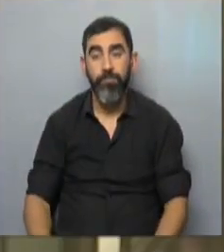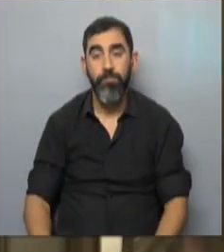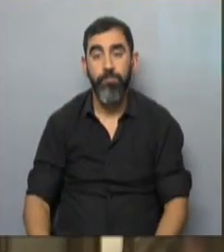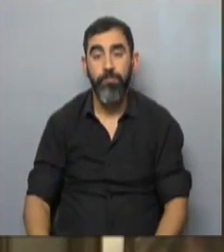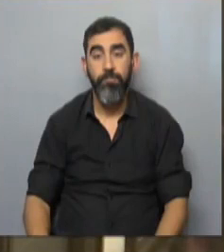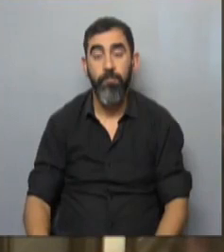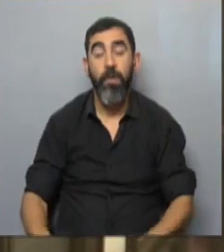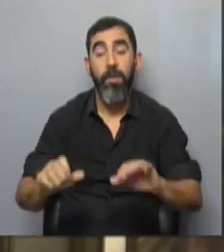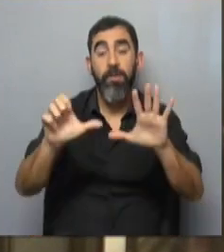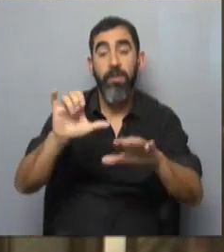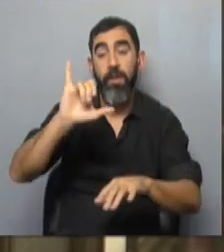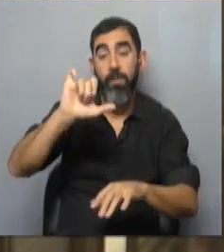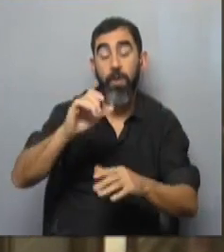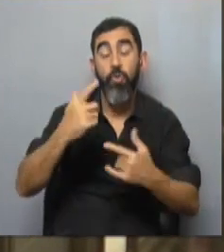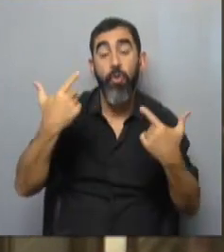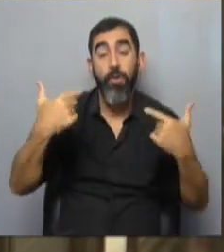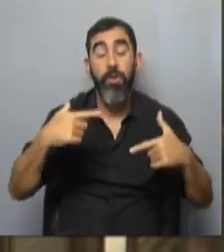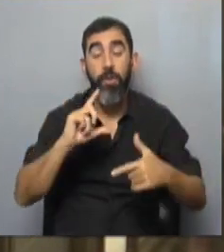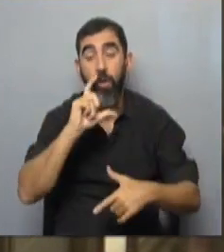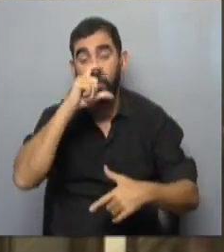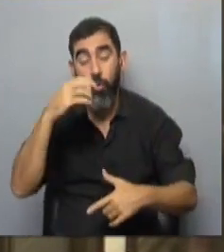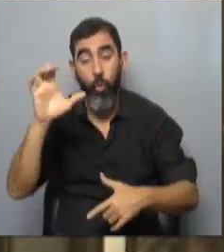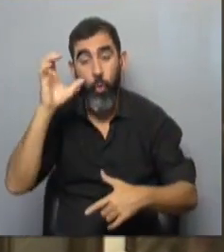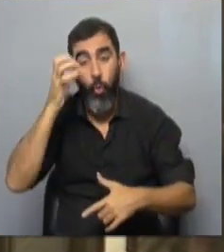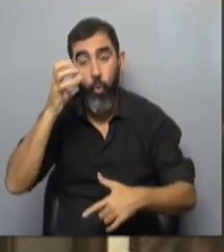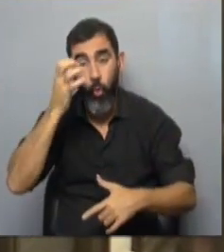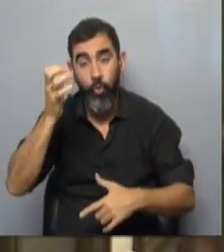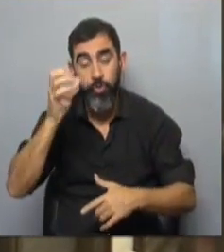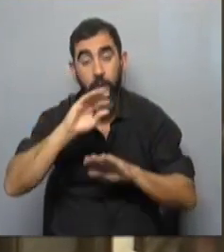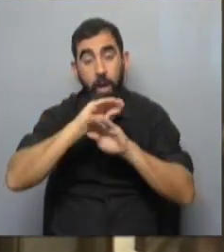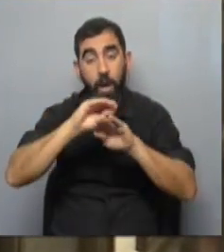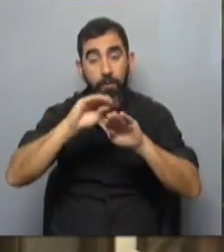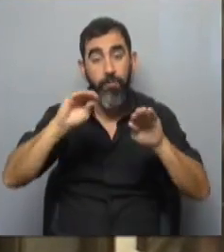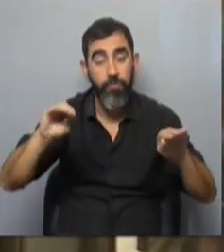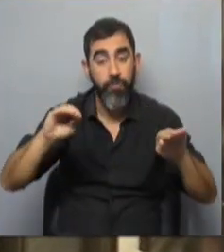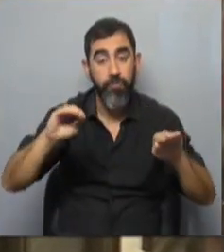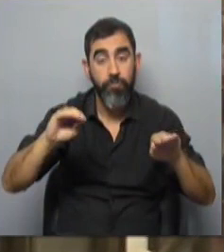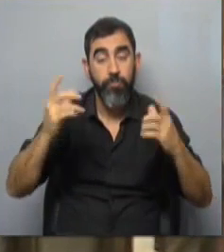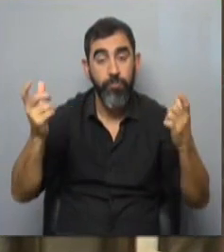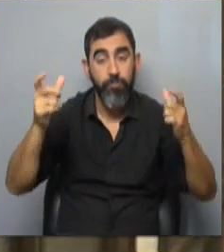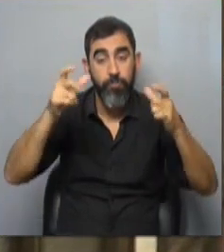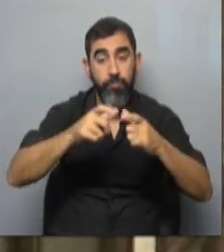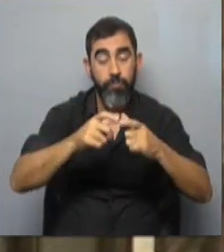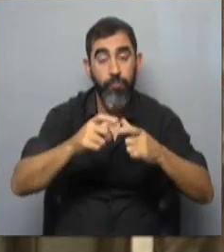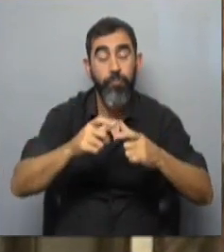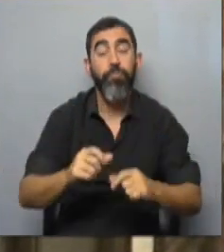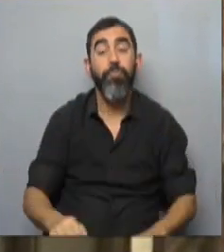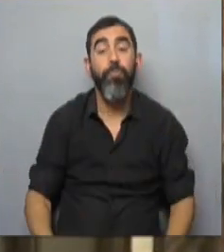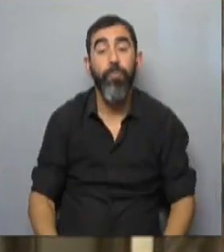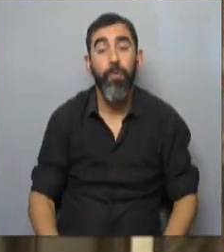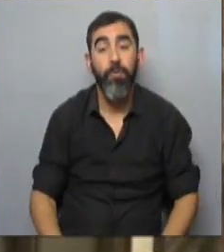El pasado 6 de mayo la intendenta de Montevideo, Carolina Cose, anunció en una reunión en el Club Estocolmo